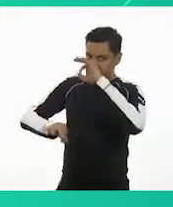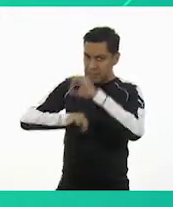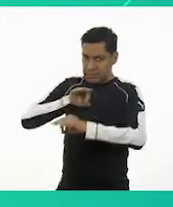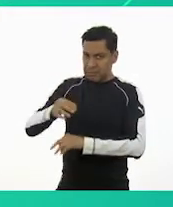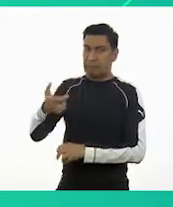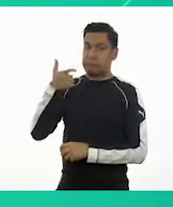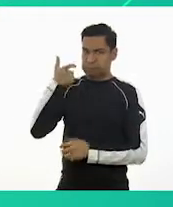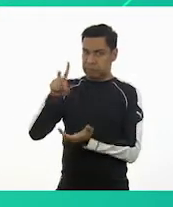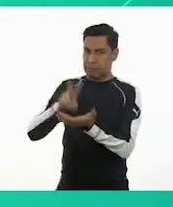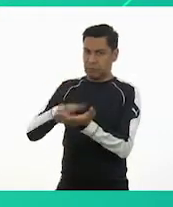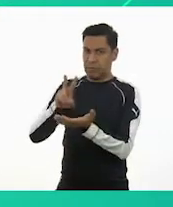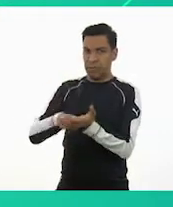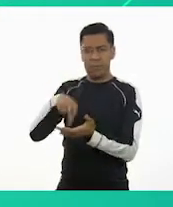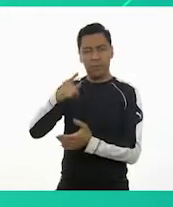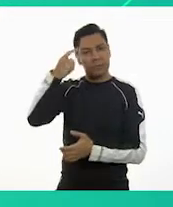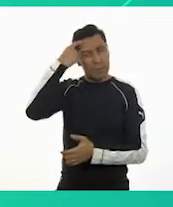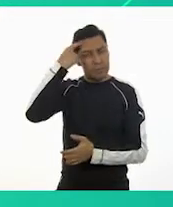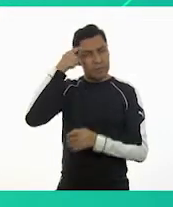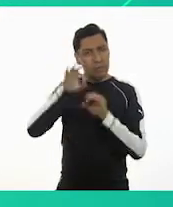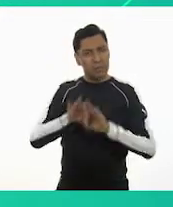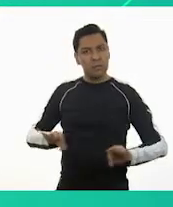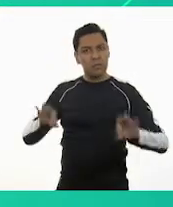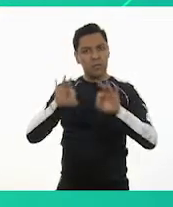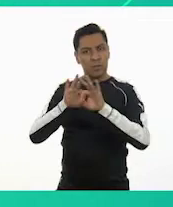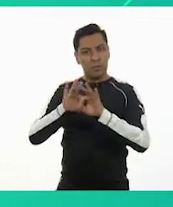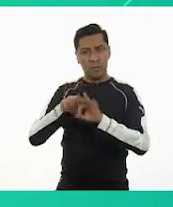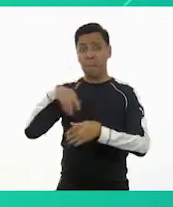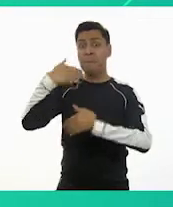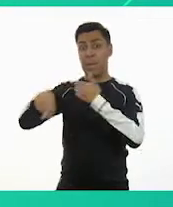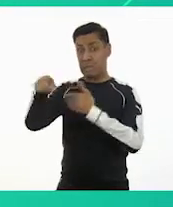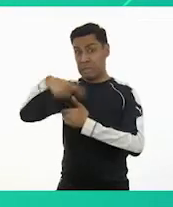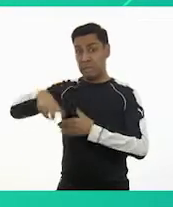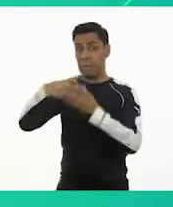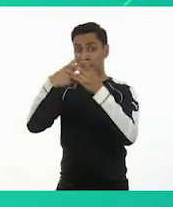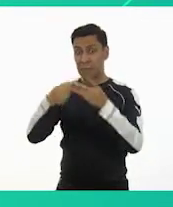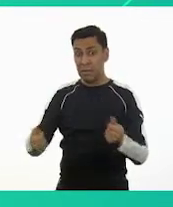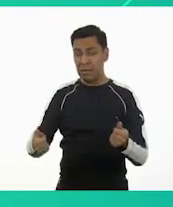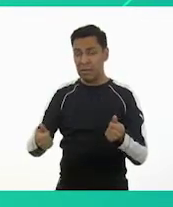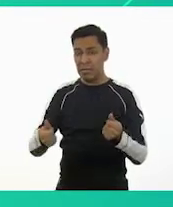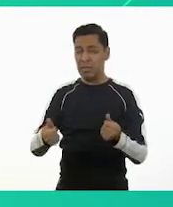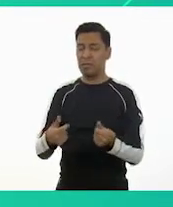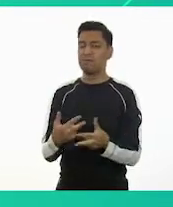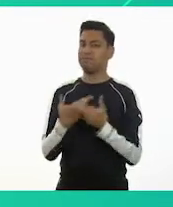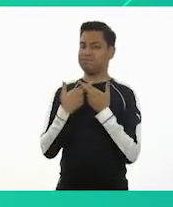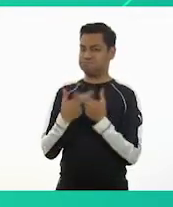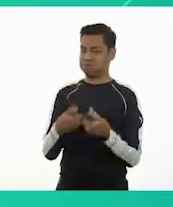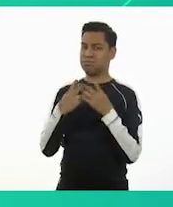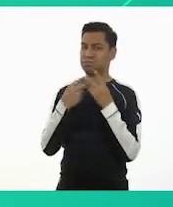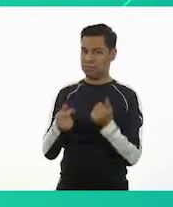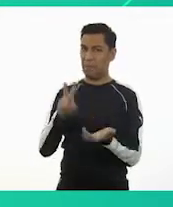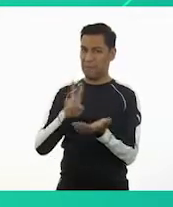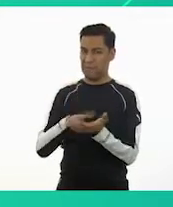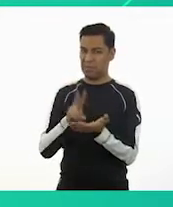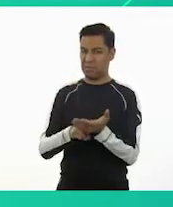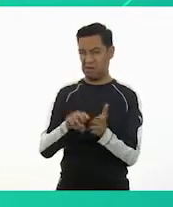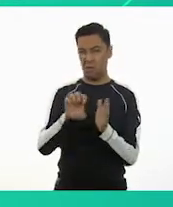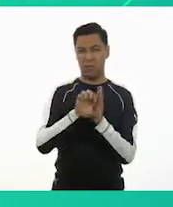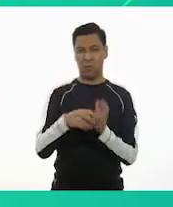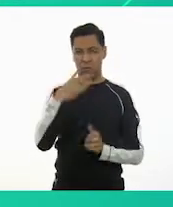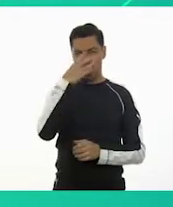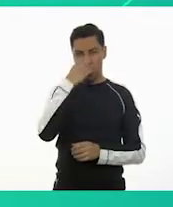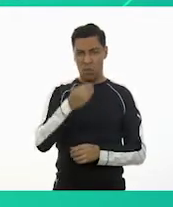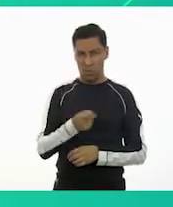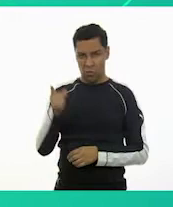pero también hay que ser conscientes de que puede ser más caro perder a estas especies. Te pongo como ejemplo el lobo. El lobo es un